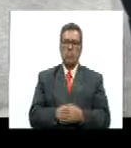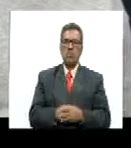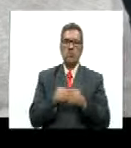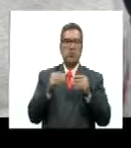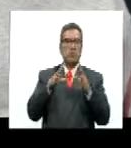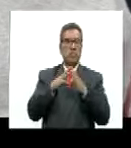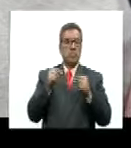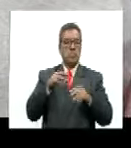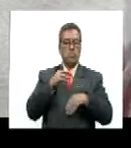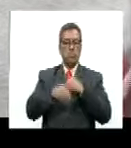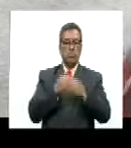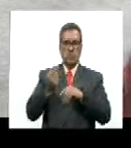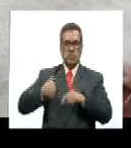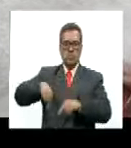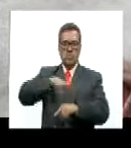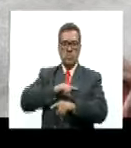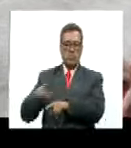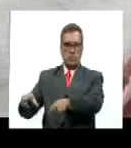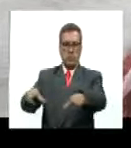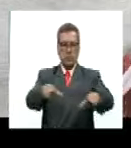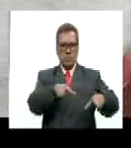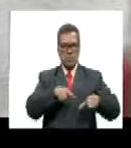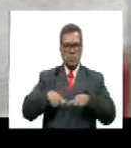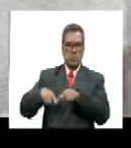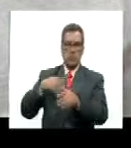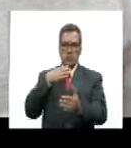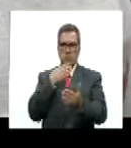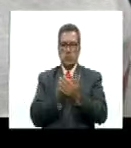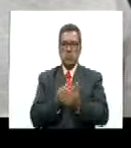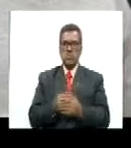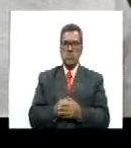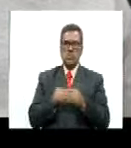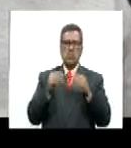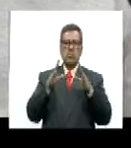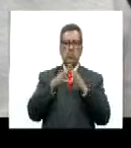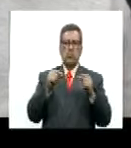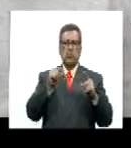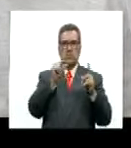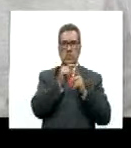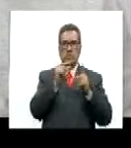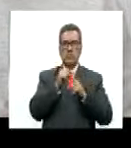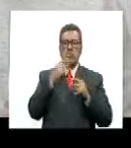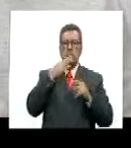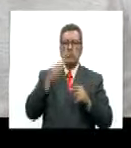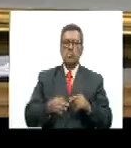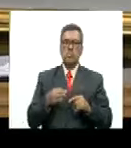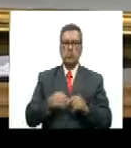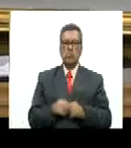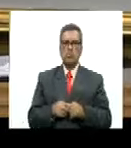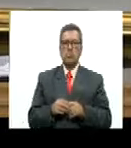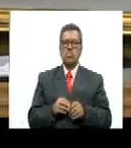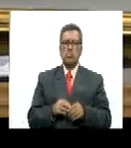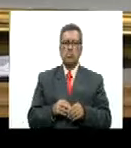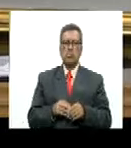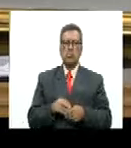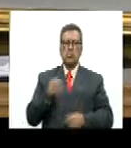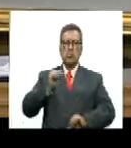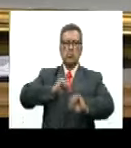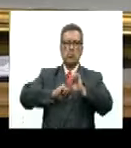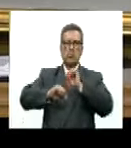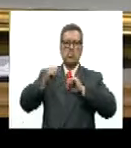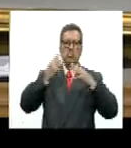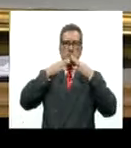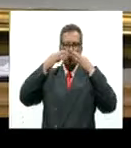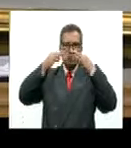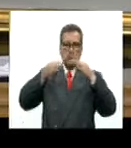todo lo que han estado en nuestra tierra, en nuestra patria, les agradecemos todas sus palabras y les agradecemos sobre todo la defensa de la